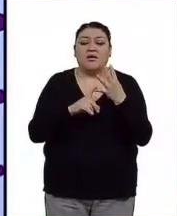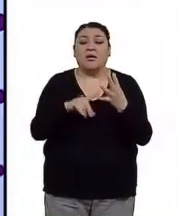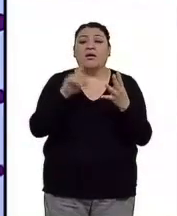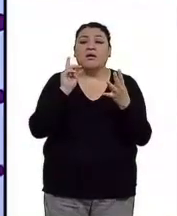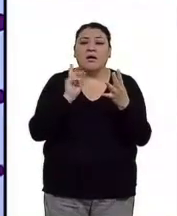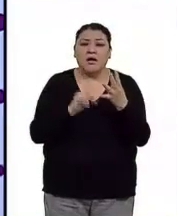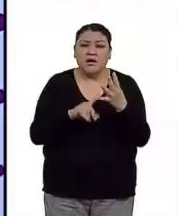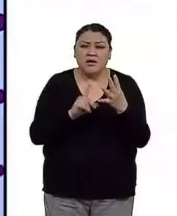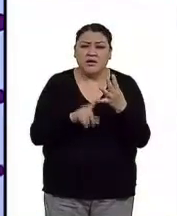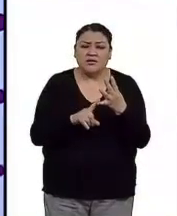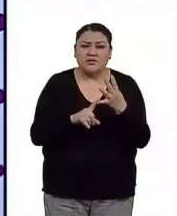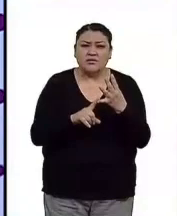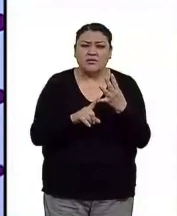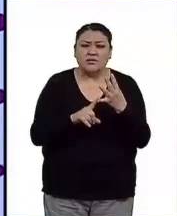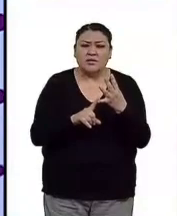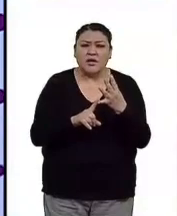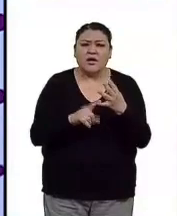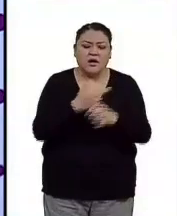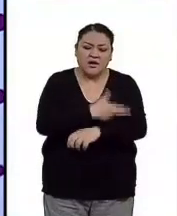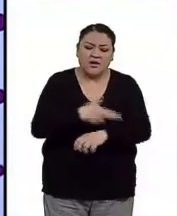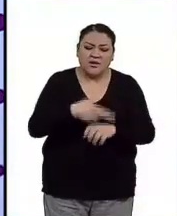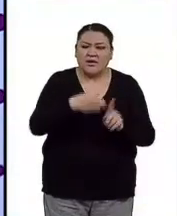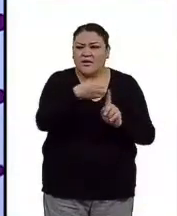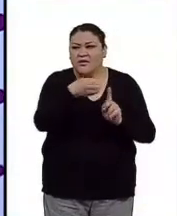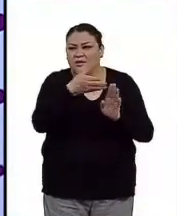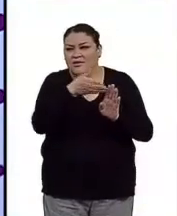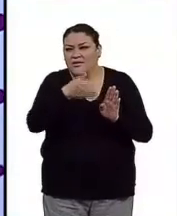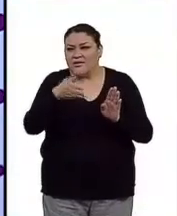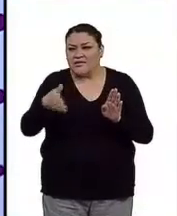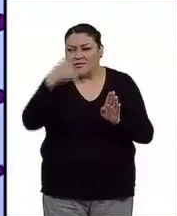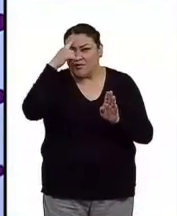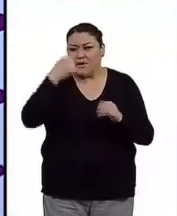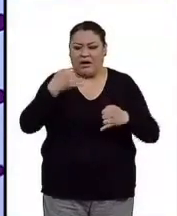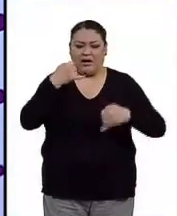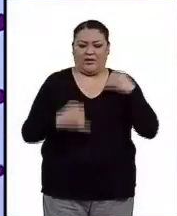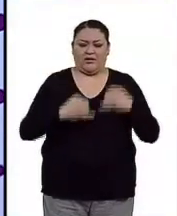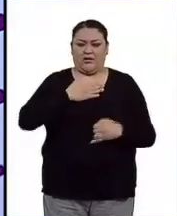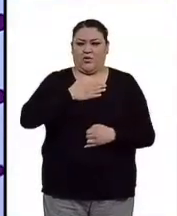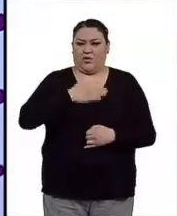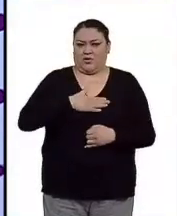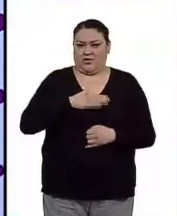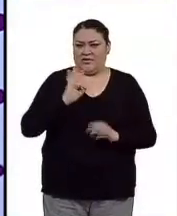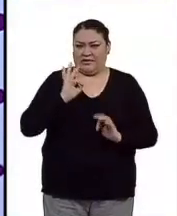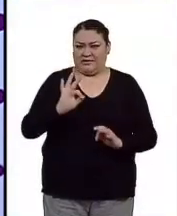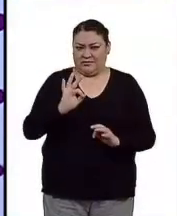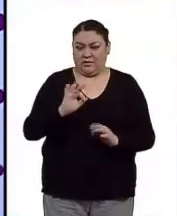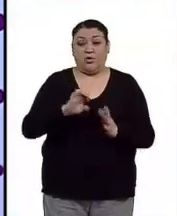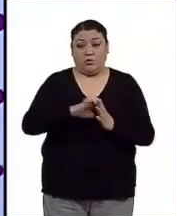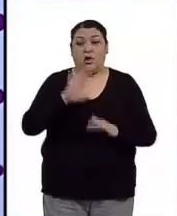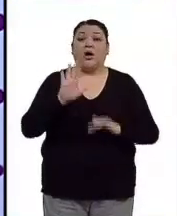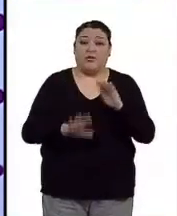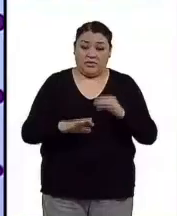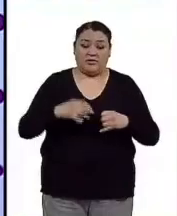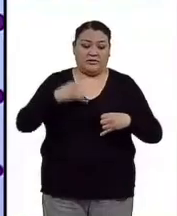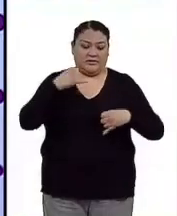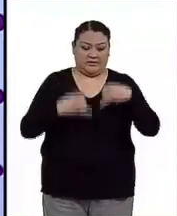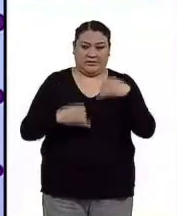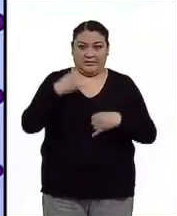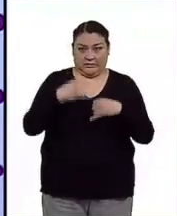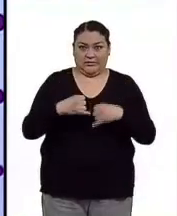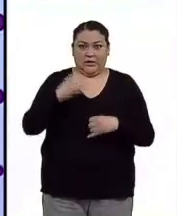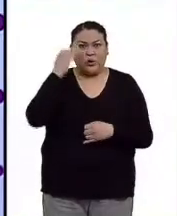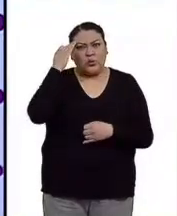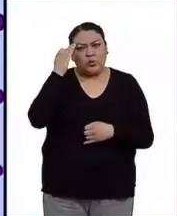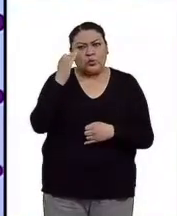ver con las cuestiones procesales, ¿no? De acceso a la justicia. Digamos, sí pueden tardar mucho, ahorita platicábamos, ¿no?